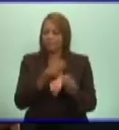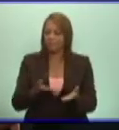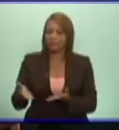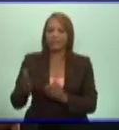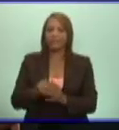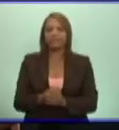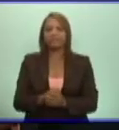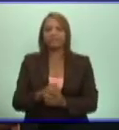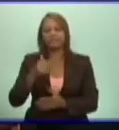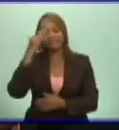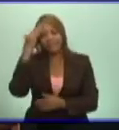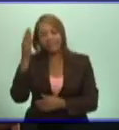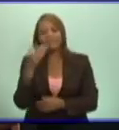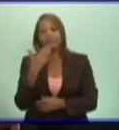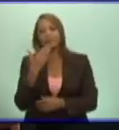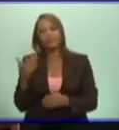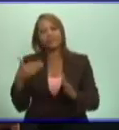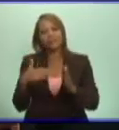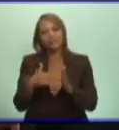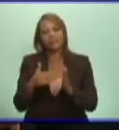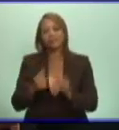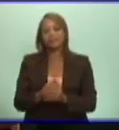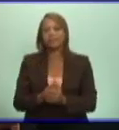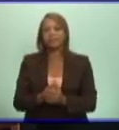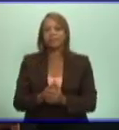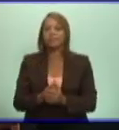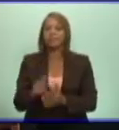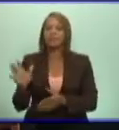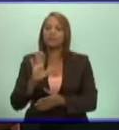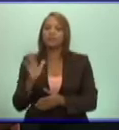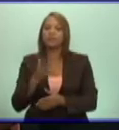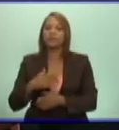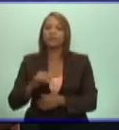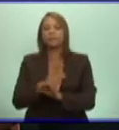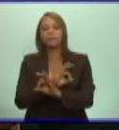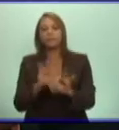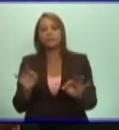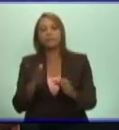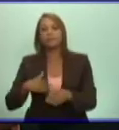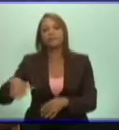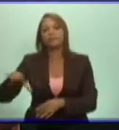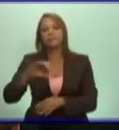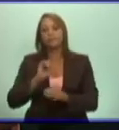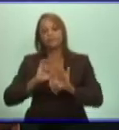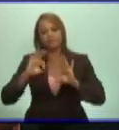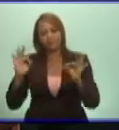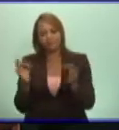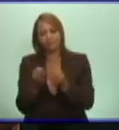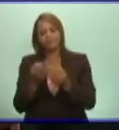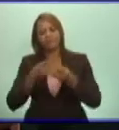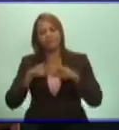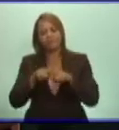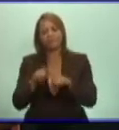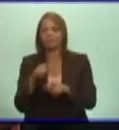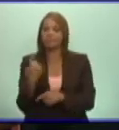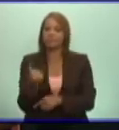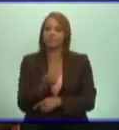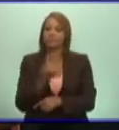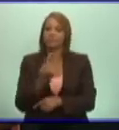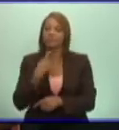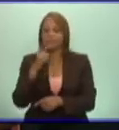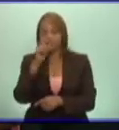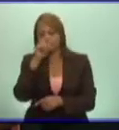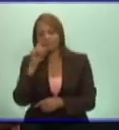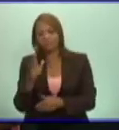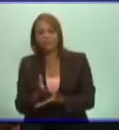Muchas gracias, buenas tardes. Un saludo especial para toda la familia cubana que nos acompaña en este espacio, nuestros